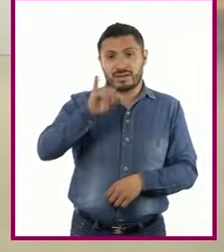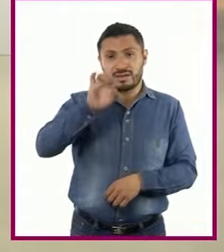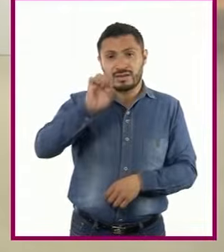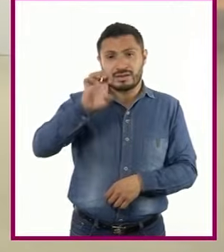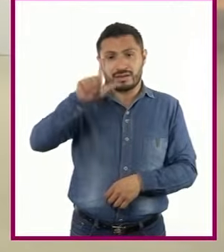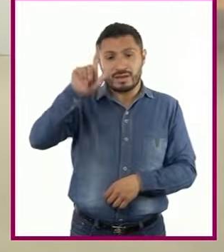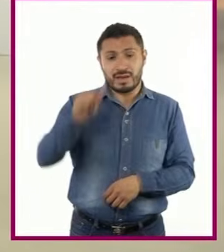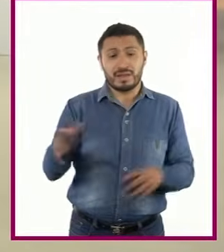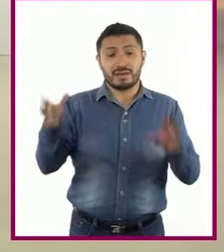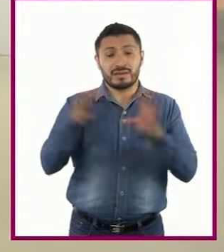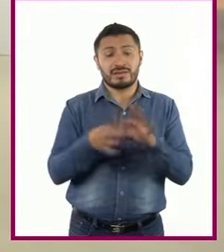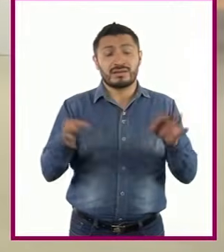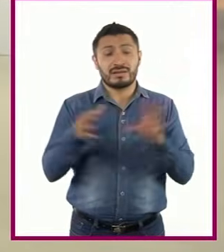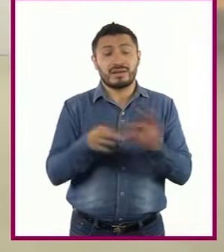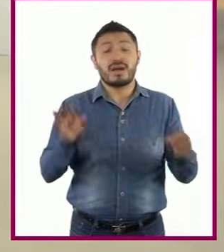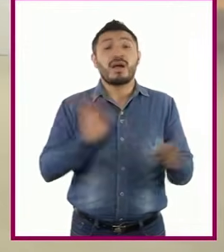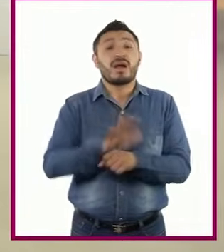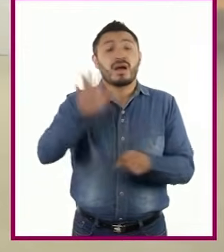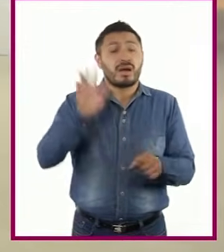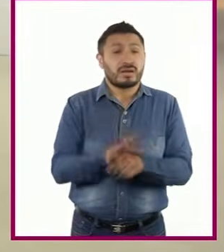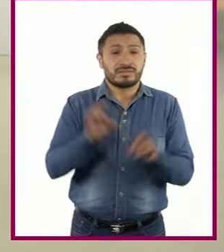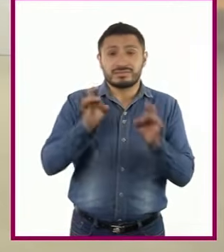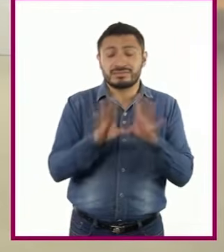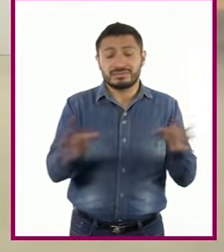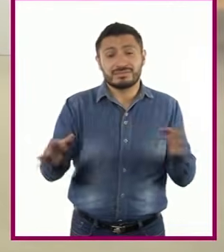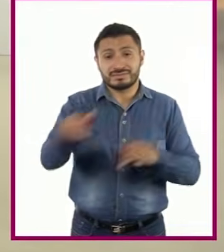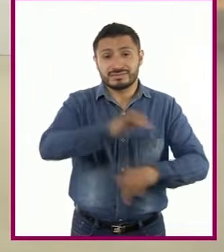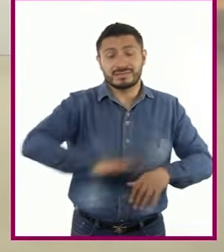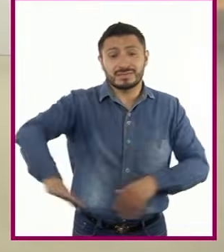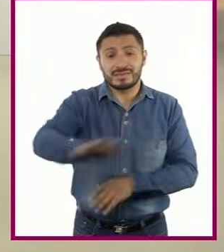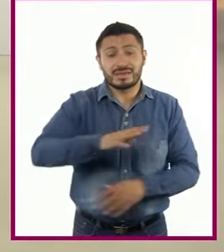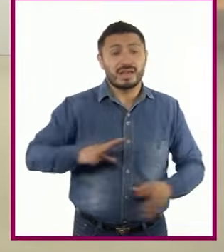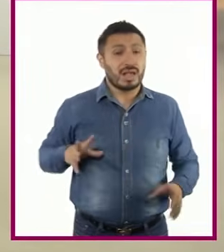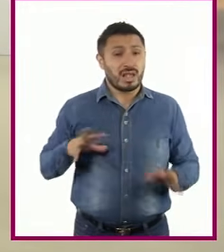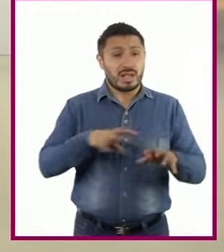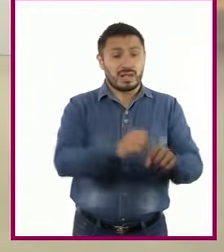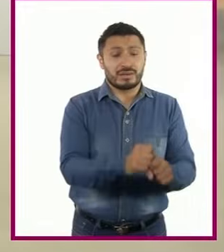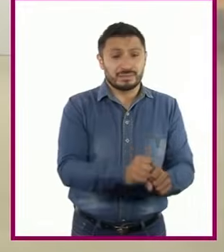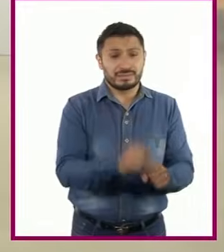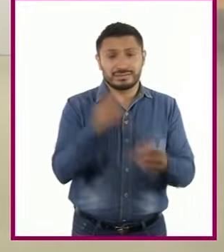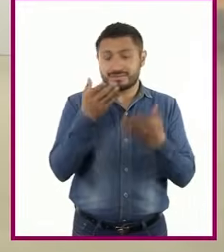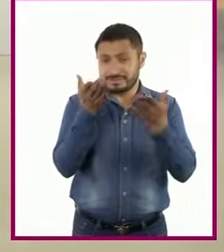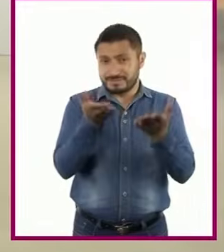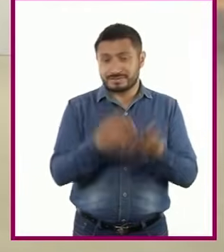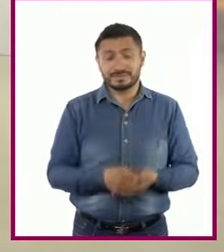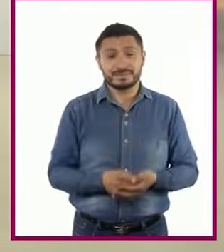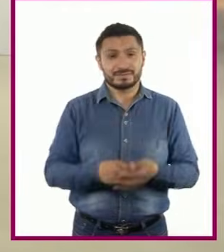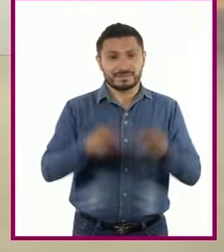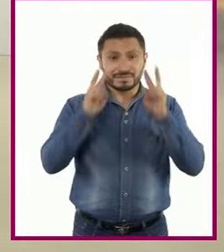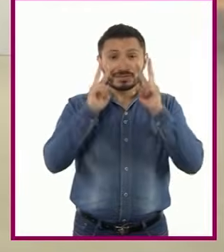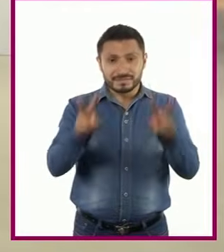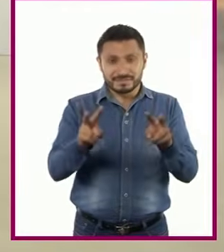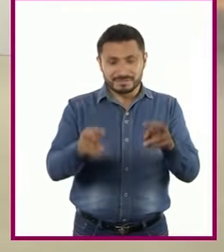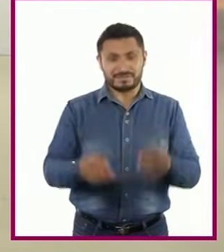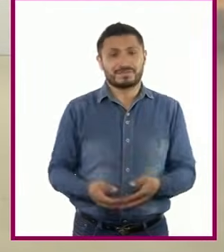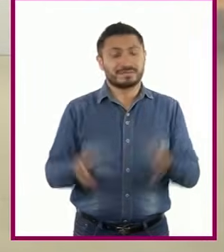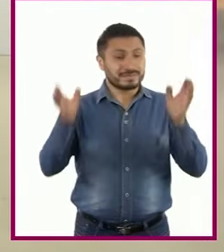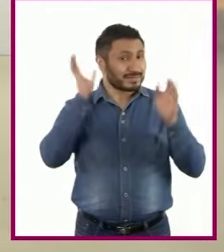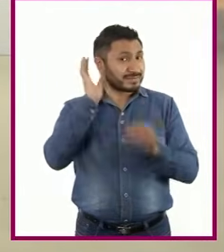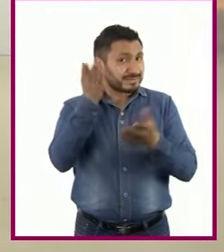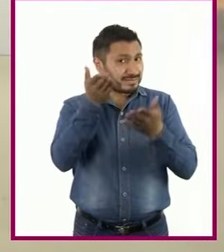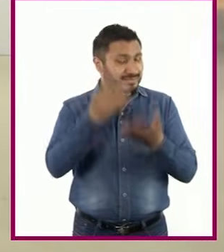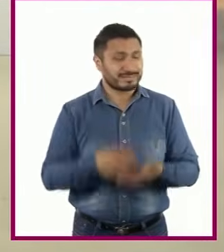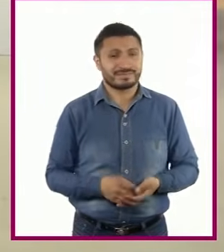explicará cuál fue el impacto demográfico de la conquista. Adelante, doctora, la vemos y